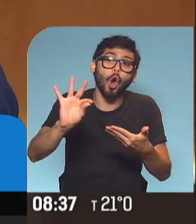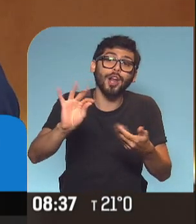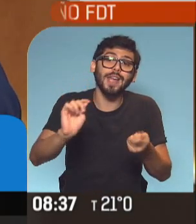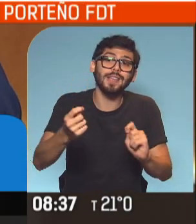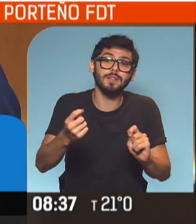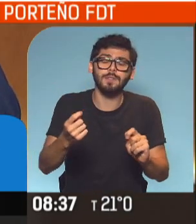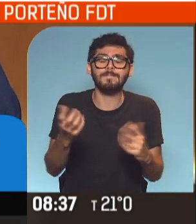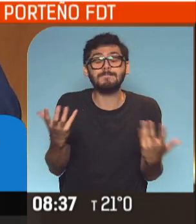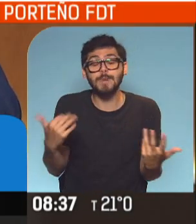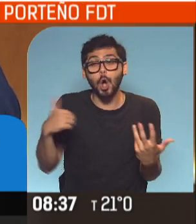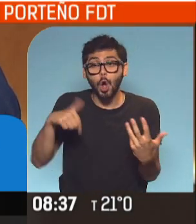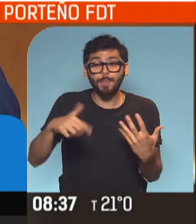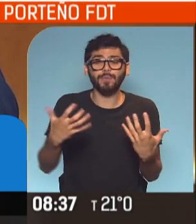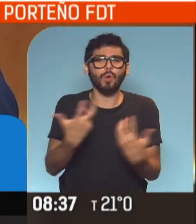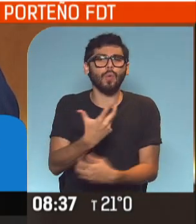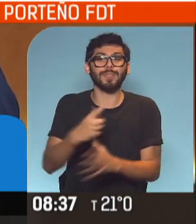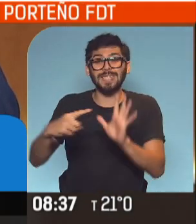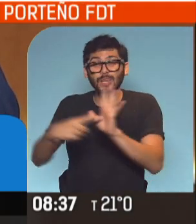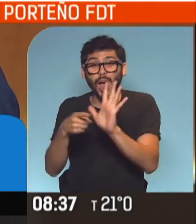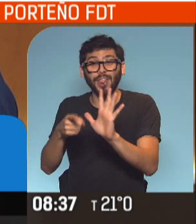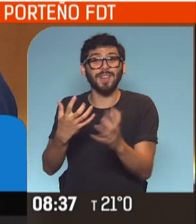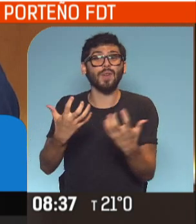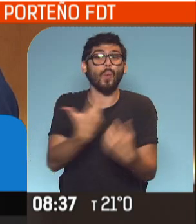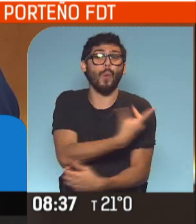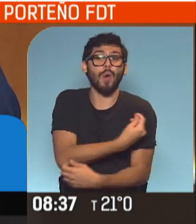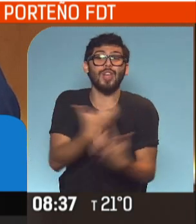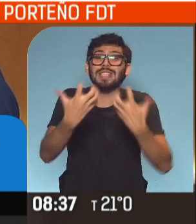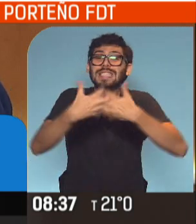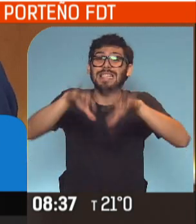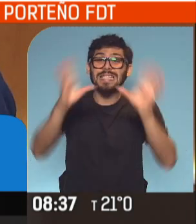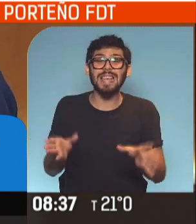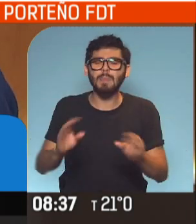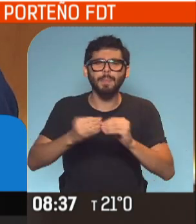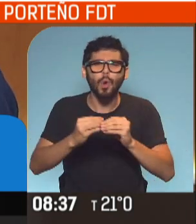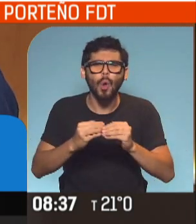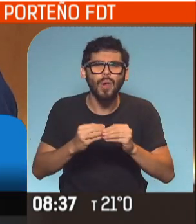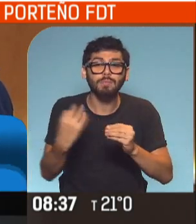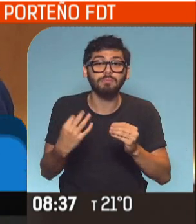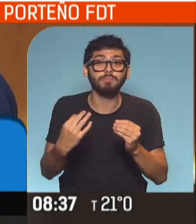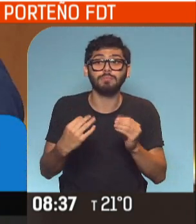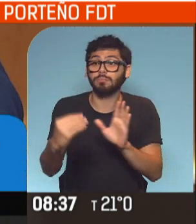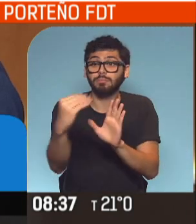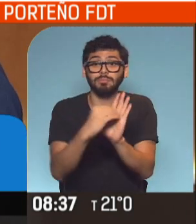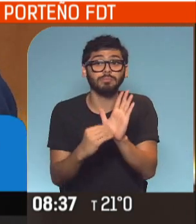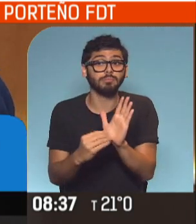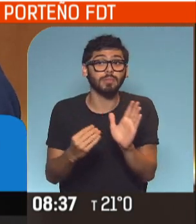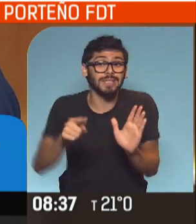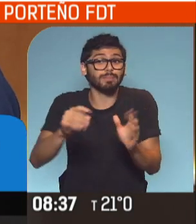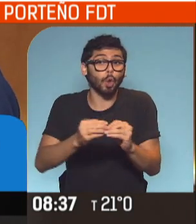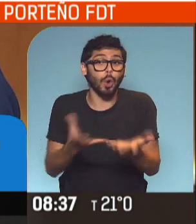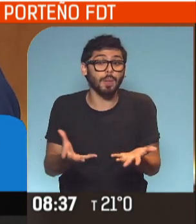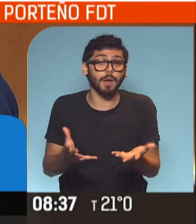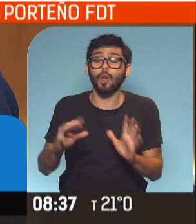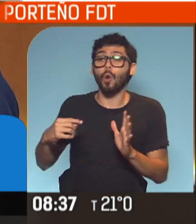que el sistema de vacunación de la ciudad además tiene un problema inicial que es la inscripción no la provincia buenos aires escribió